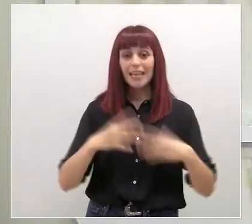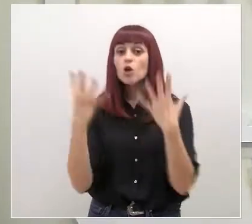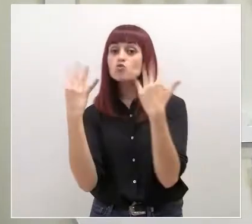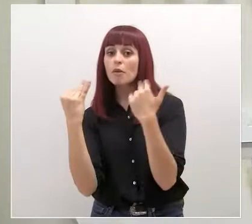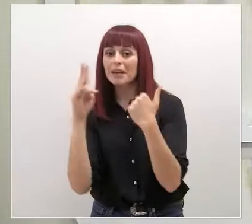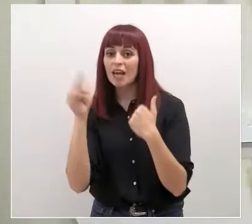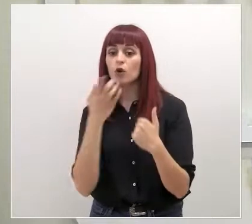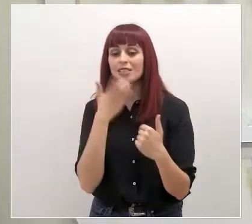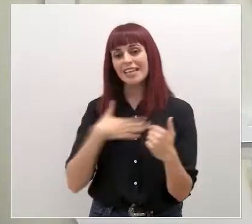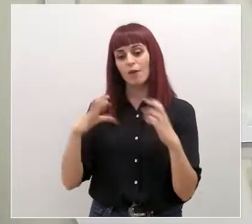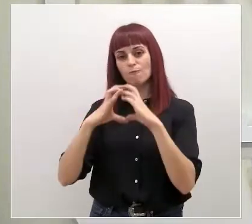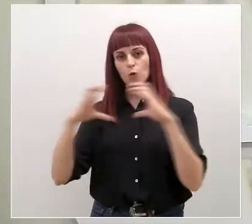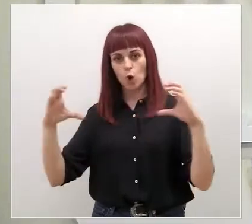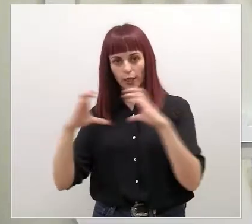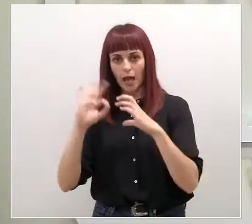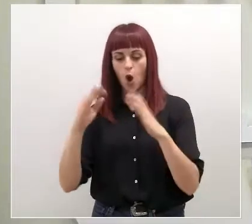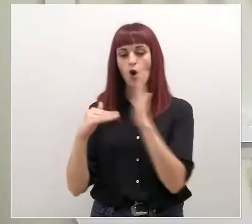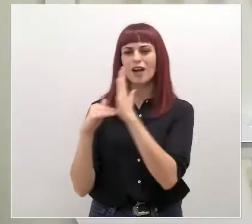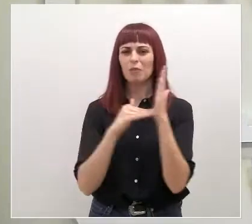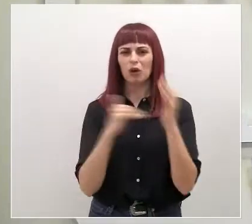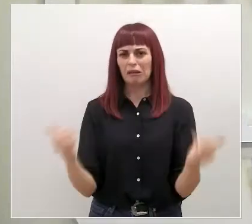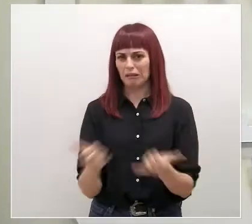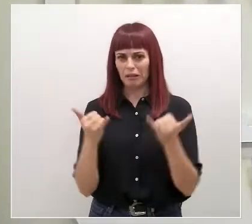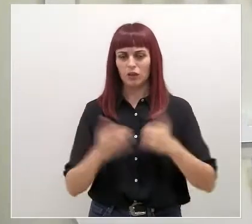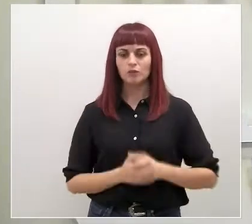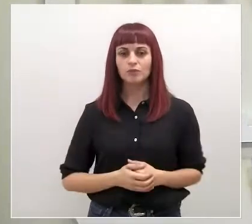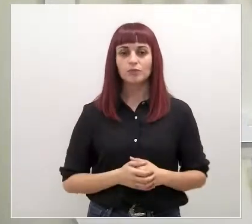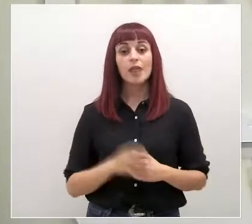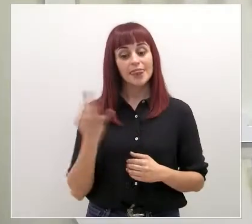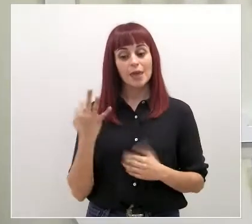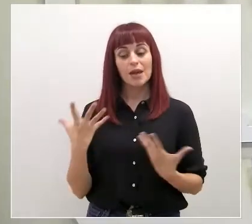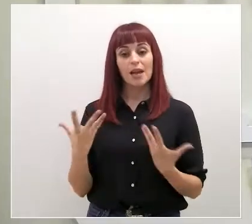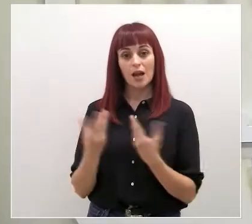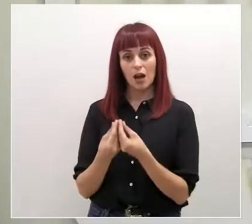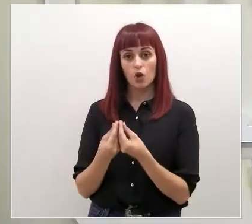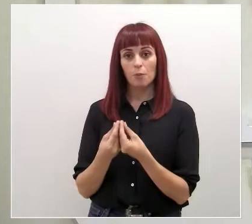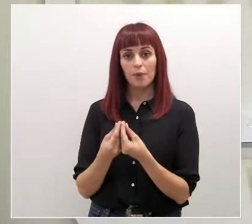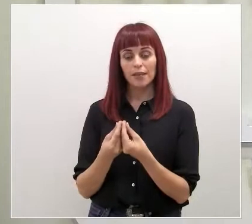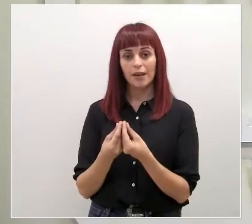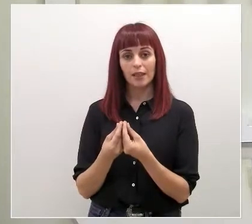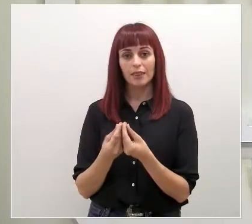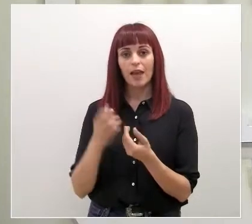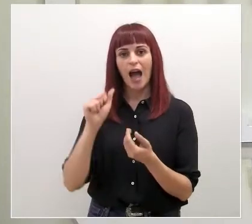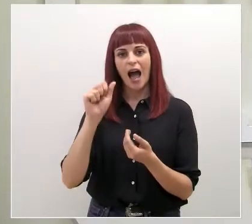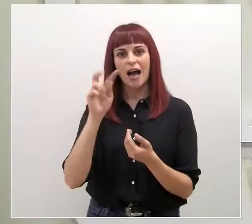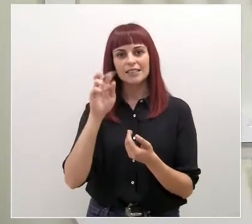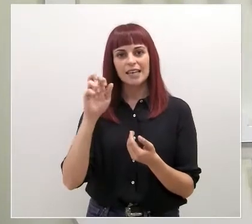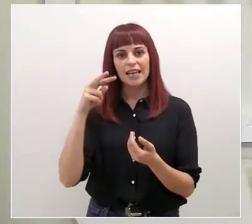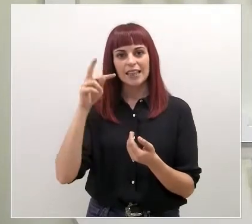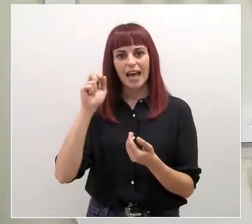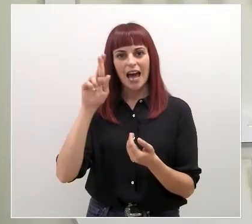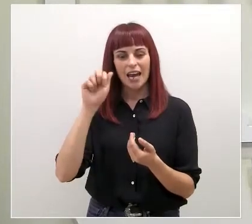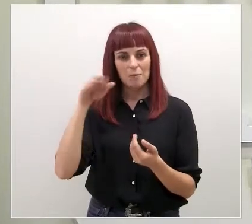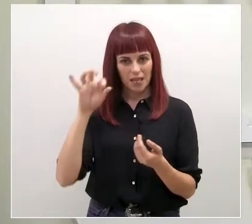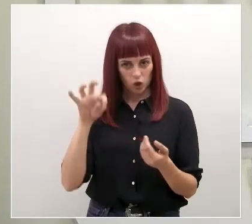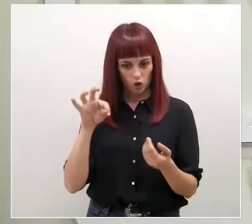euros en caso de furgonetas o camiones ligeros, siempre y cuando vayan acompañadas de achatarramiento, al menos de un